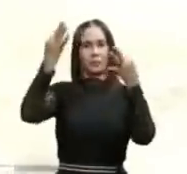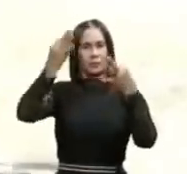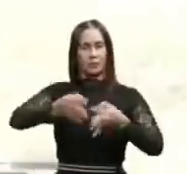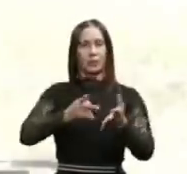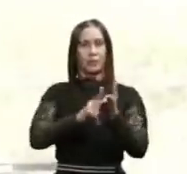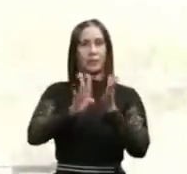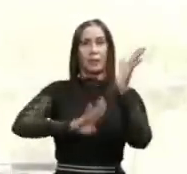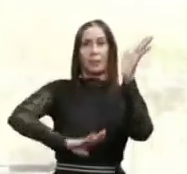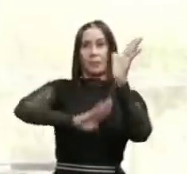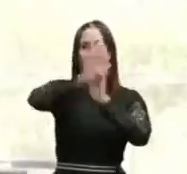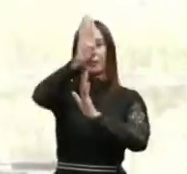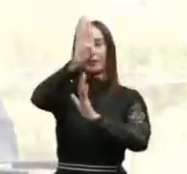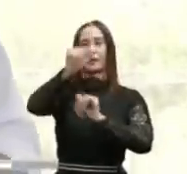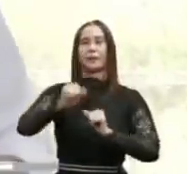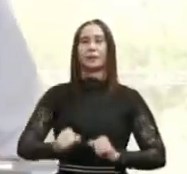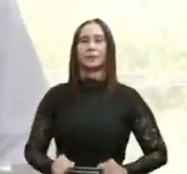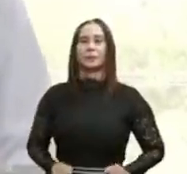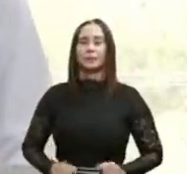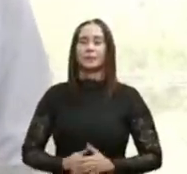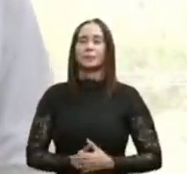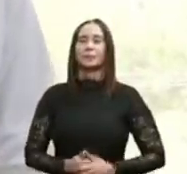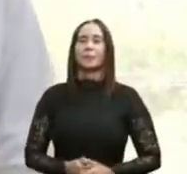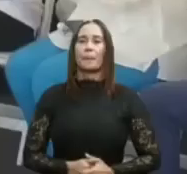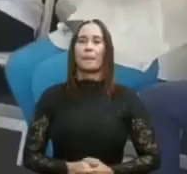el progreso y para el desarrollo.